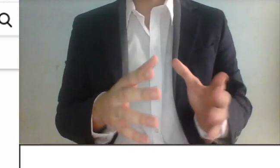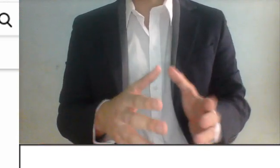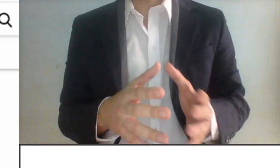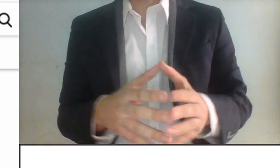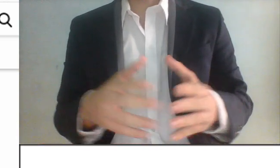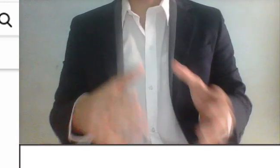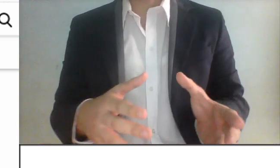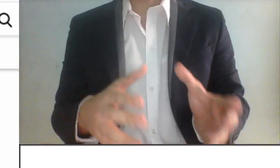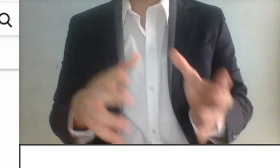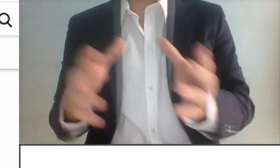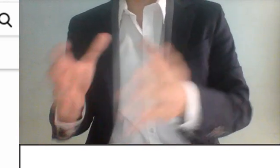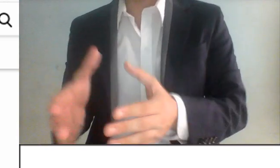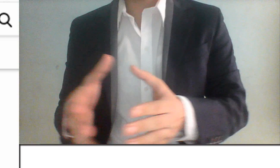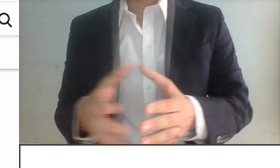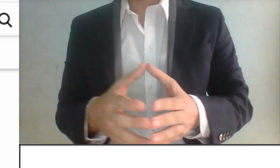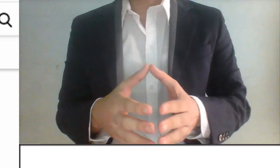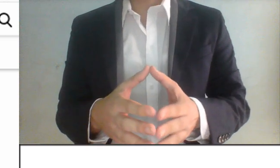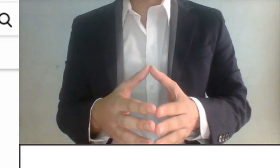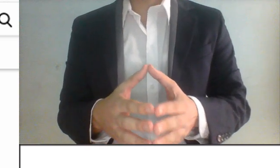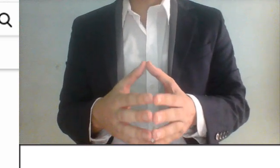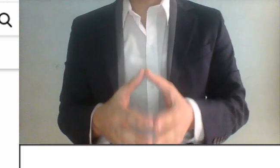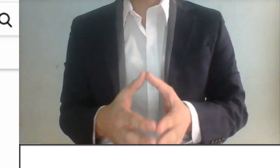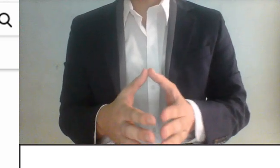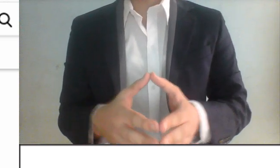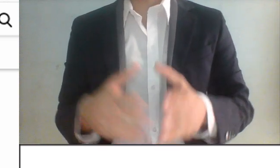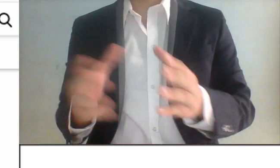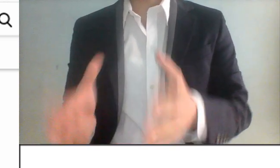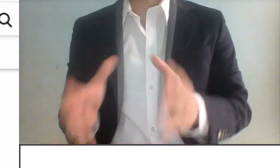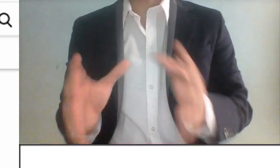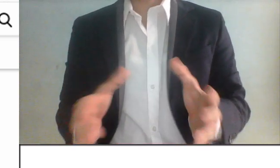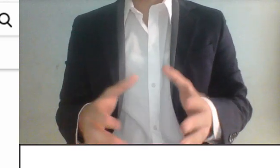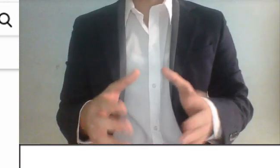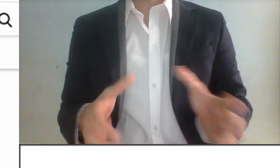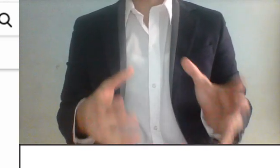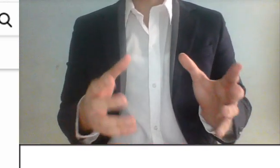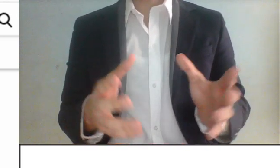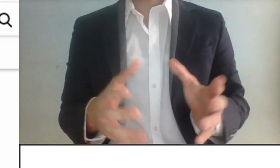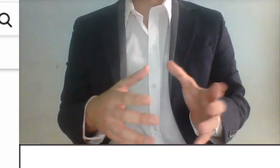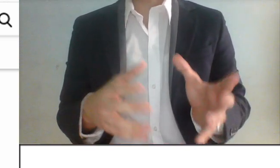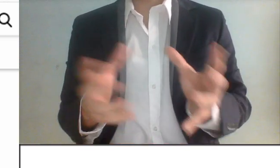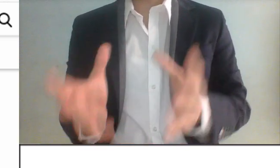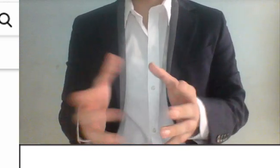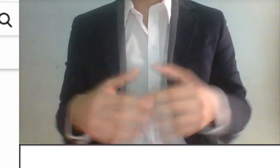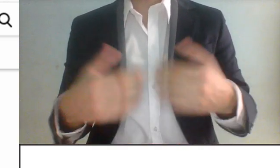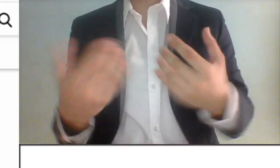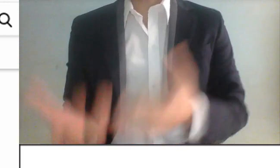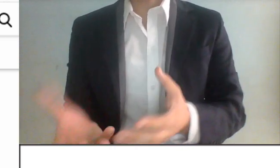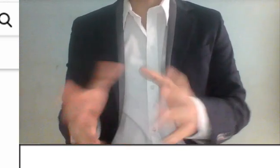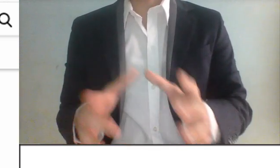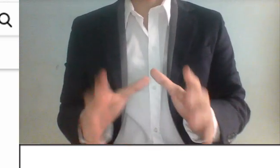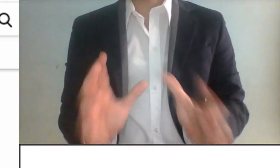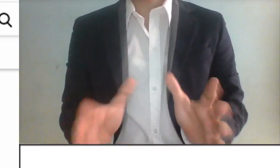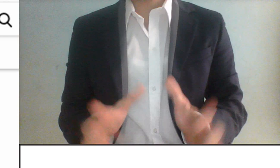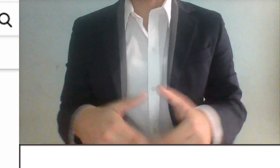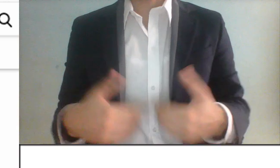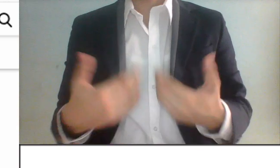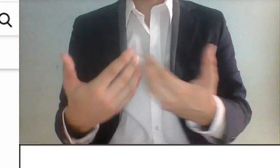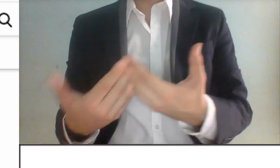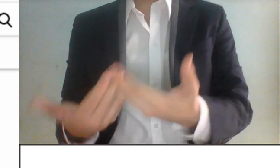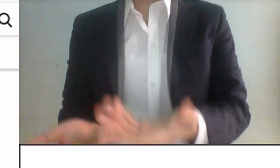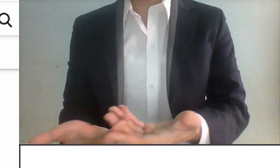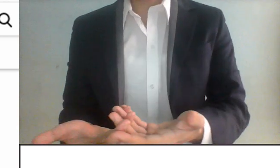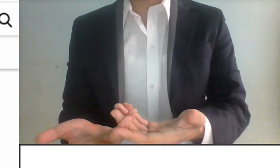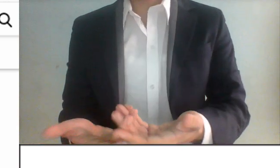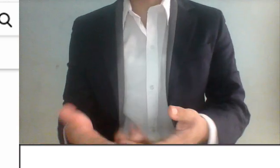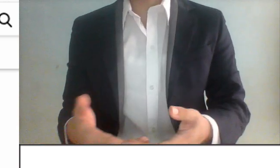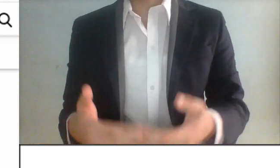puede ir y aún no se puede retirar de donde se encuentra en este momento en prisión no porque esté estas suspensiones temporal todas las definitivas el